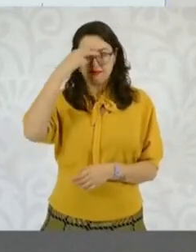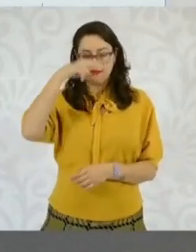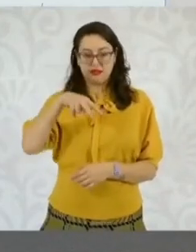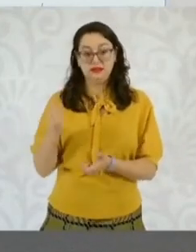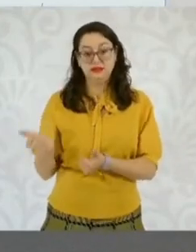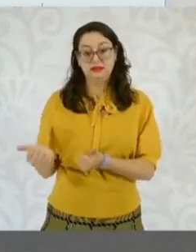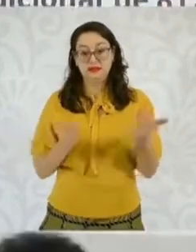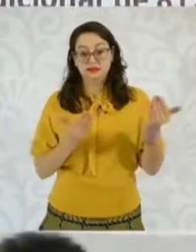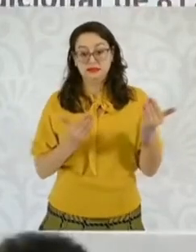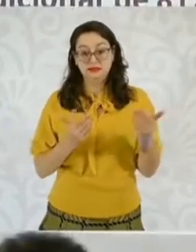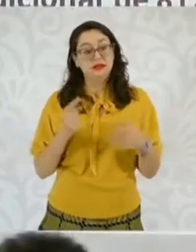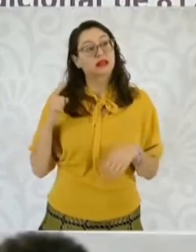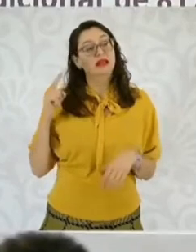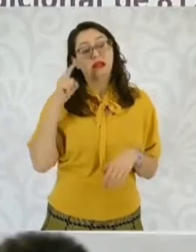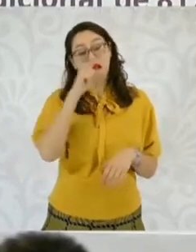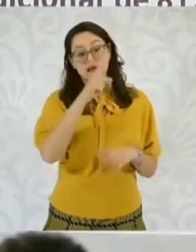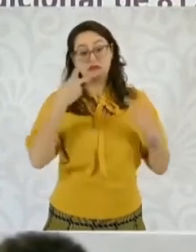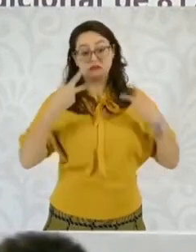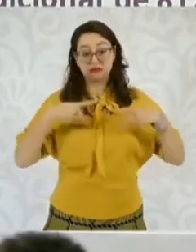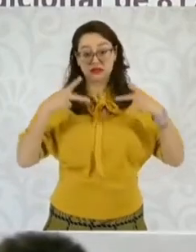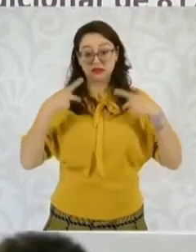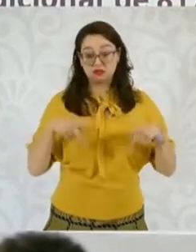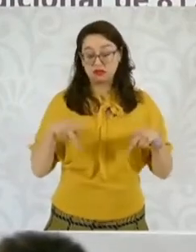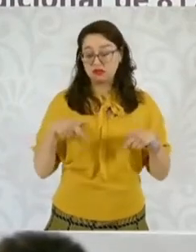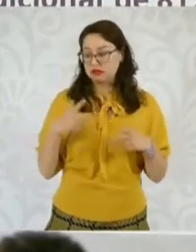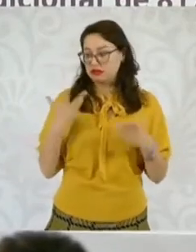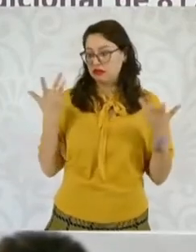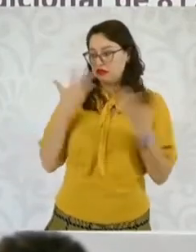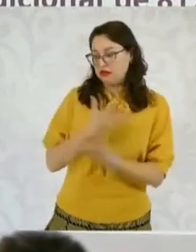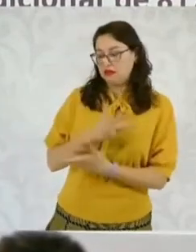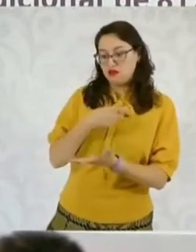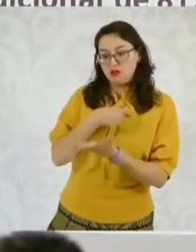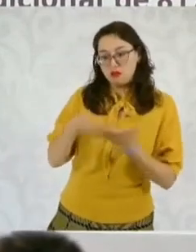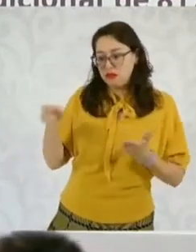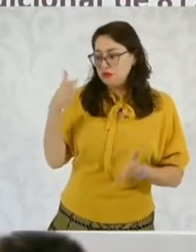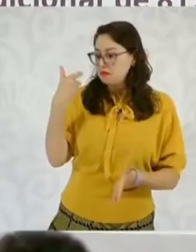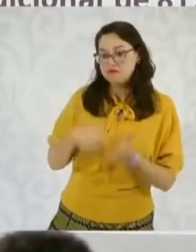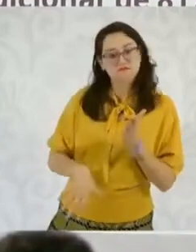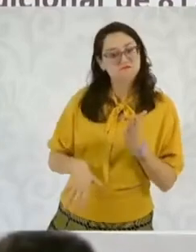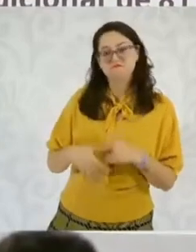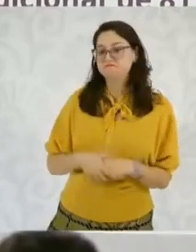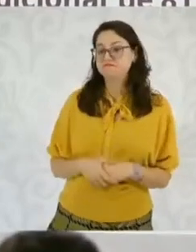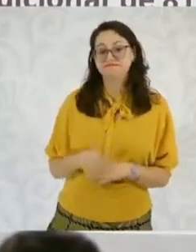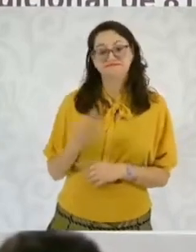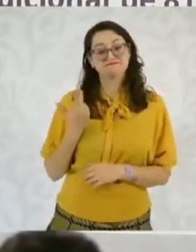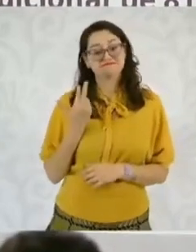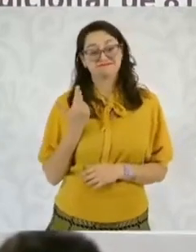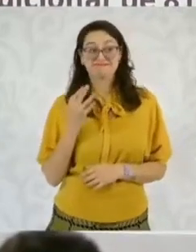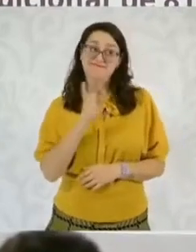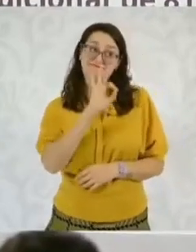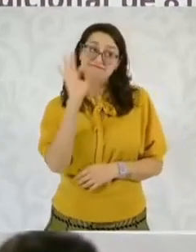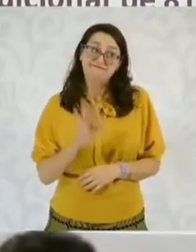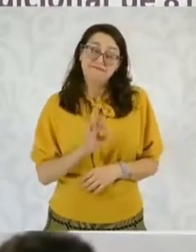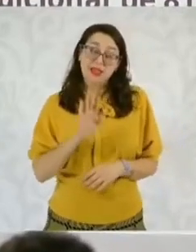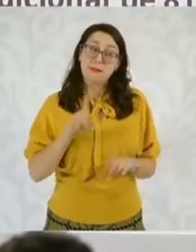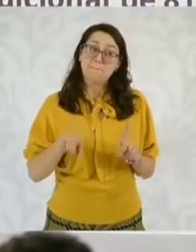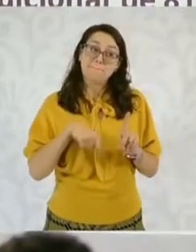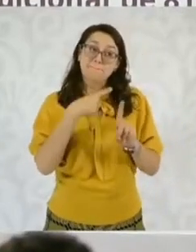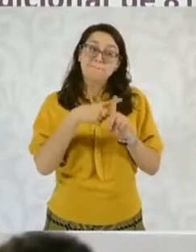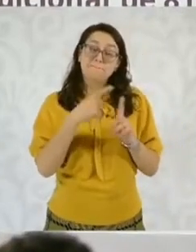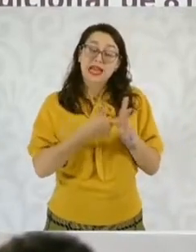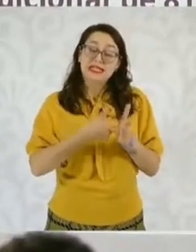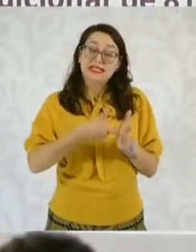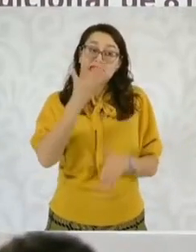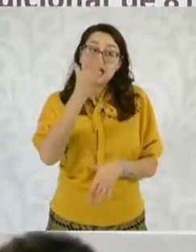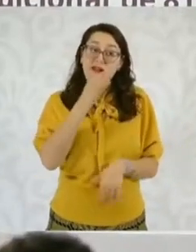menos 5 millones de familias estadounidenses estarían afectadas por esta medida, les van a subir 25% el